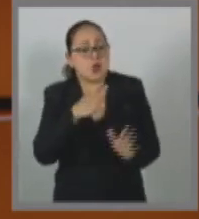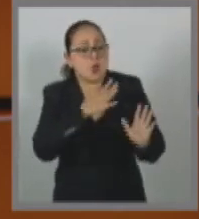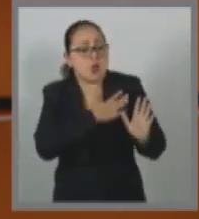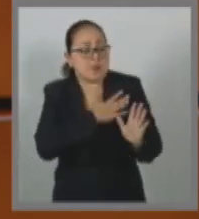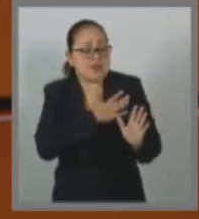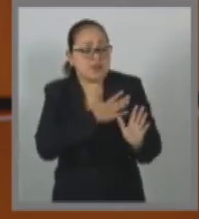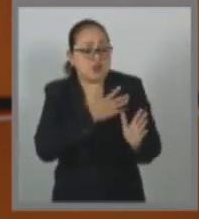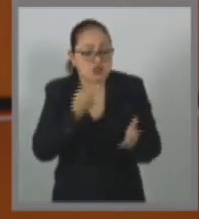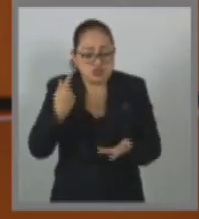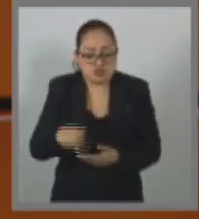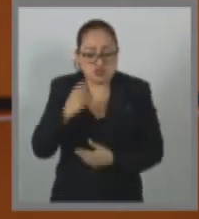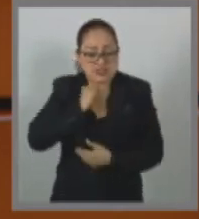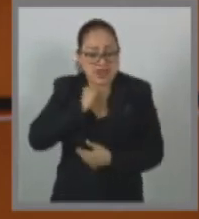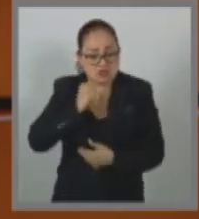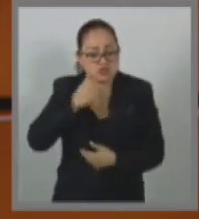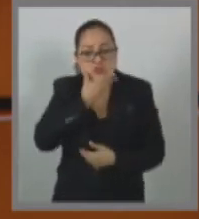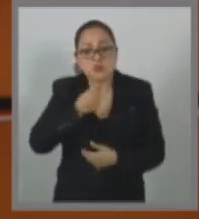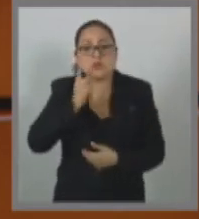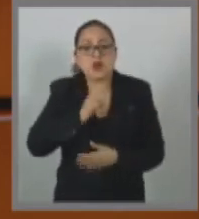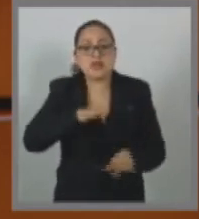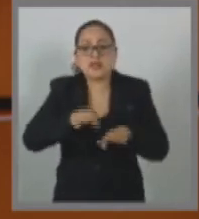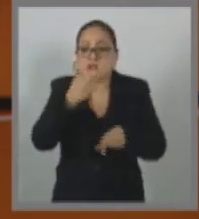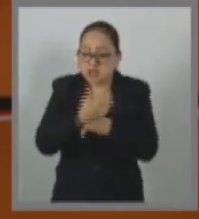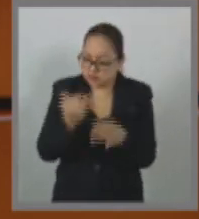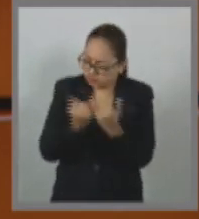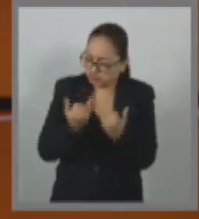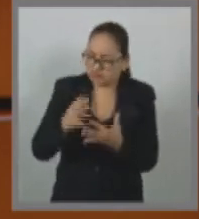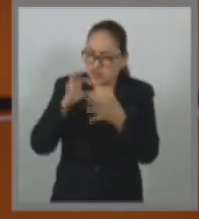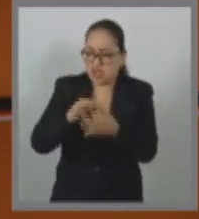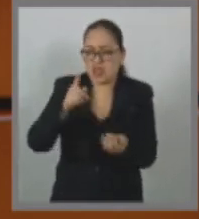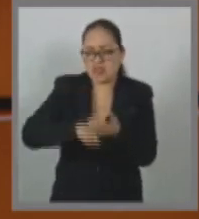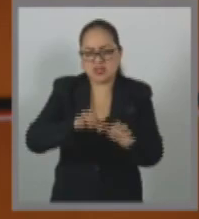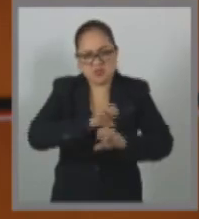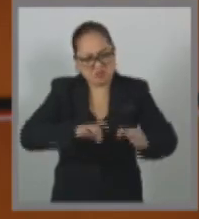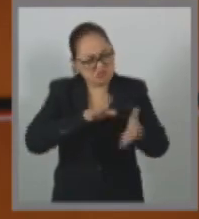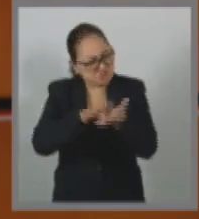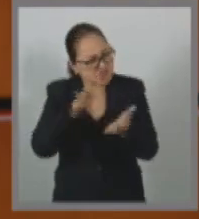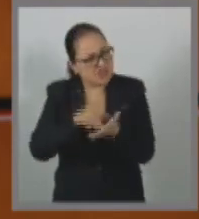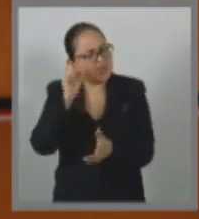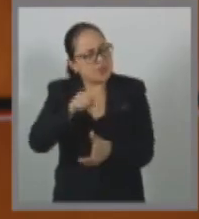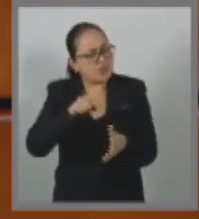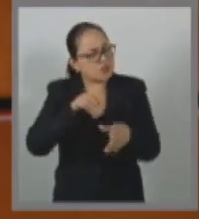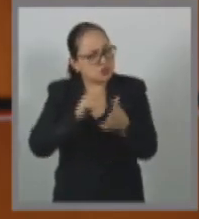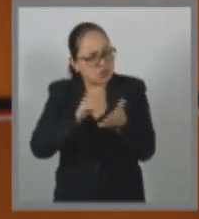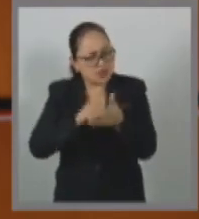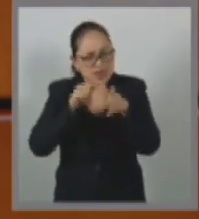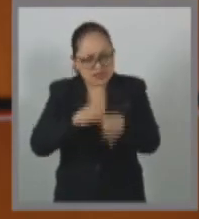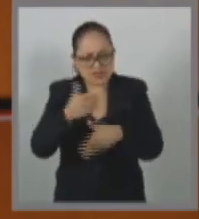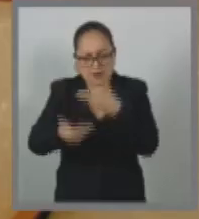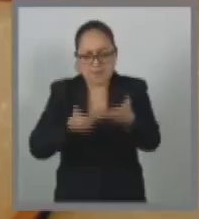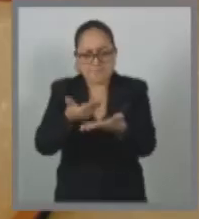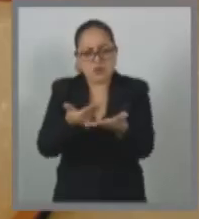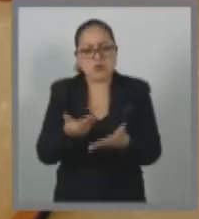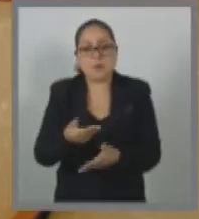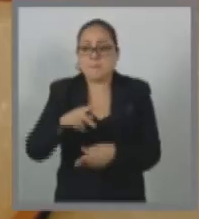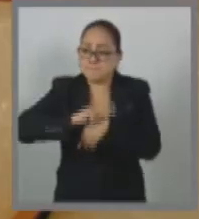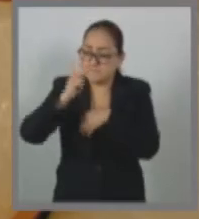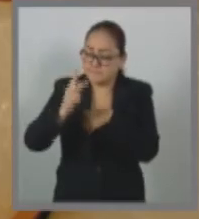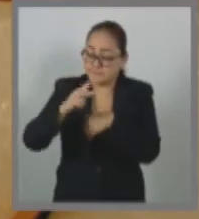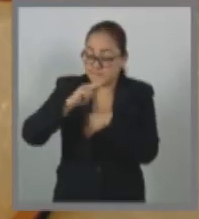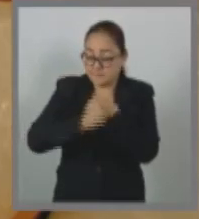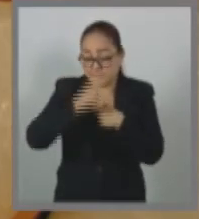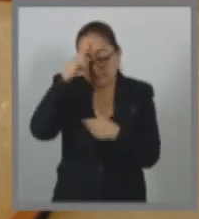compromiso de su personal, de las personas trabajadoras y del sector empresarial, y cuenta con México. A los